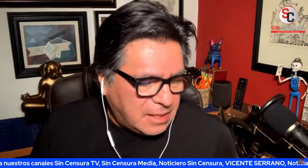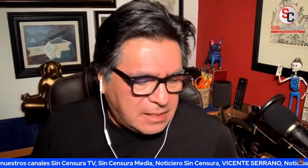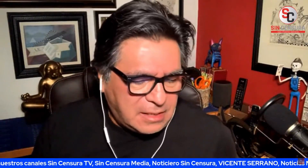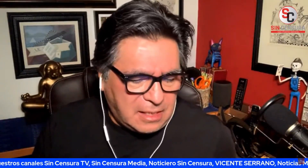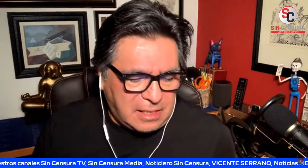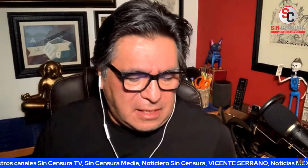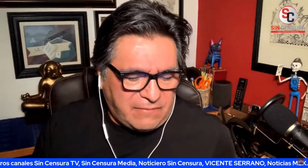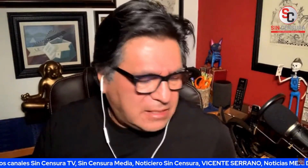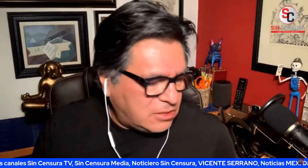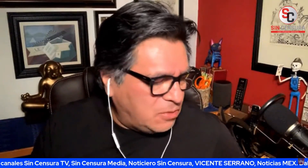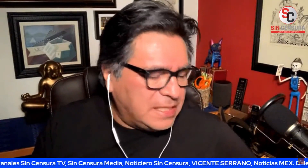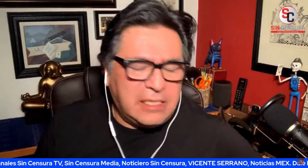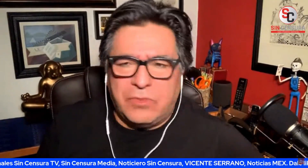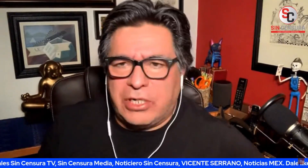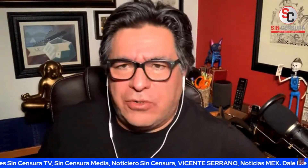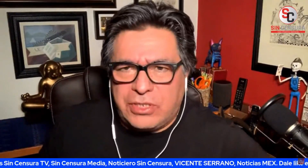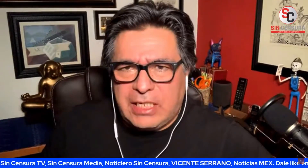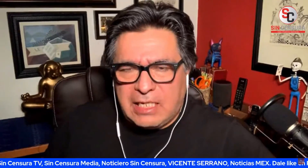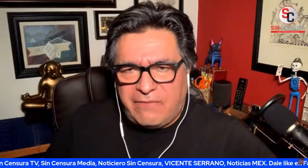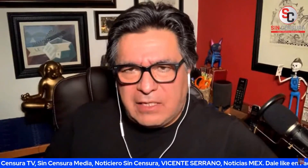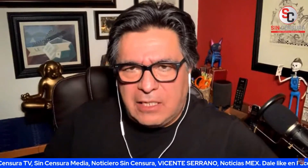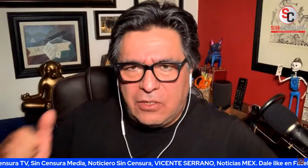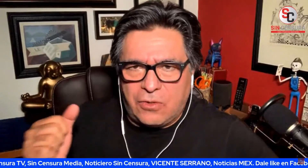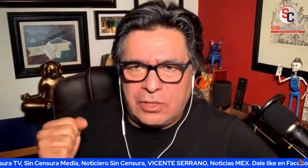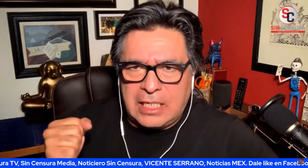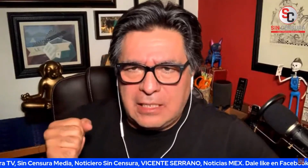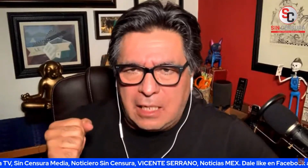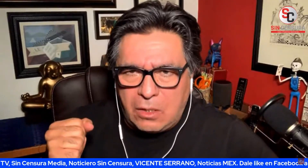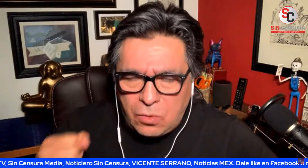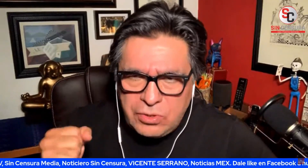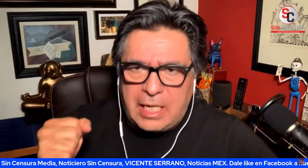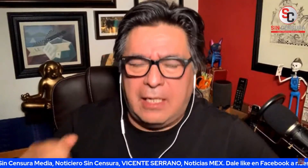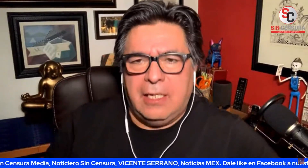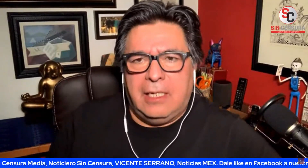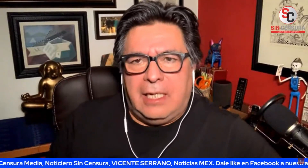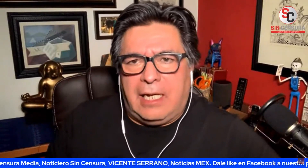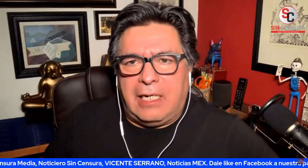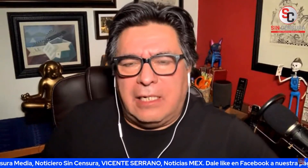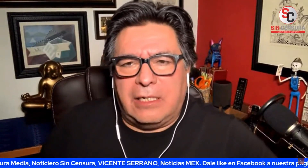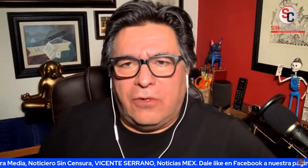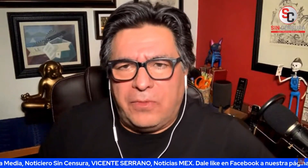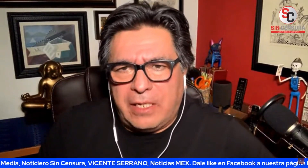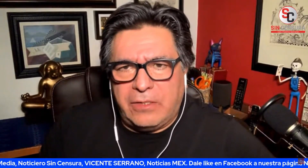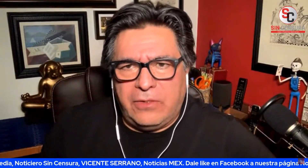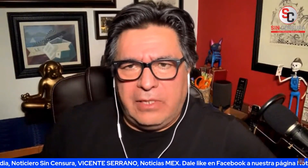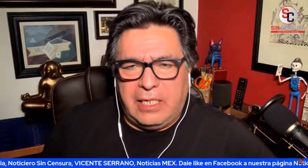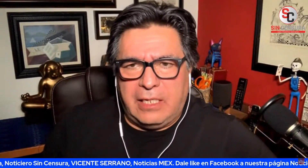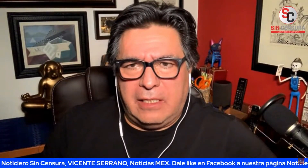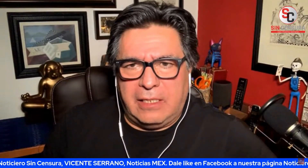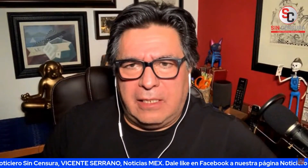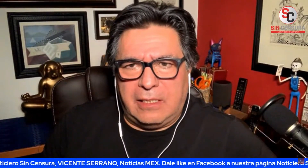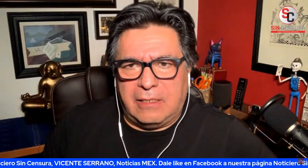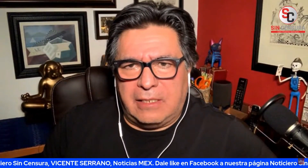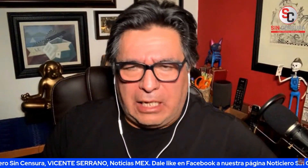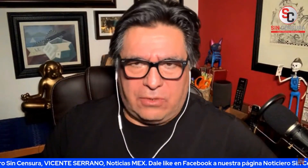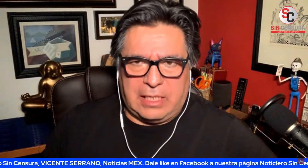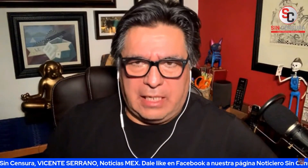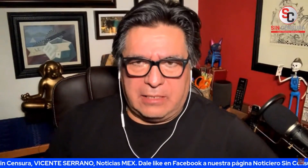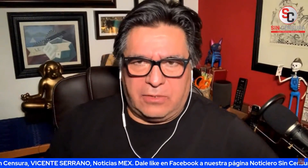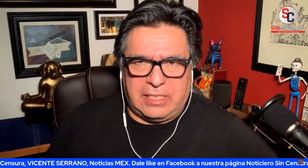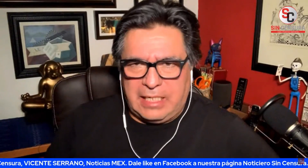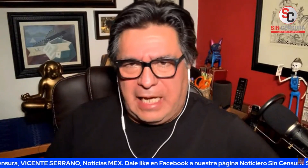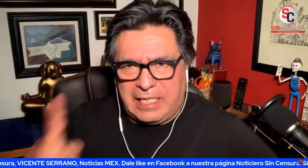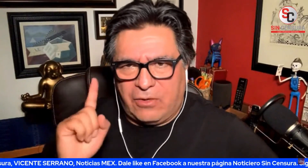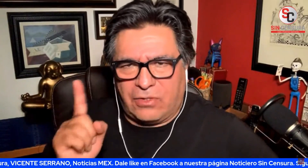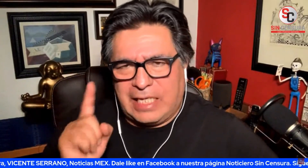fecha Francisco Martín Moreno sigue defendiendo con tanta enjundia al gobierno de Carlos